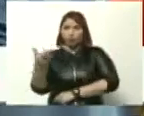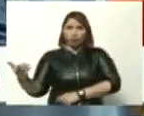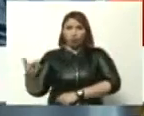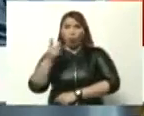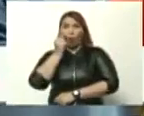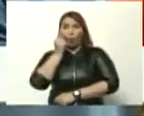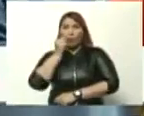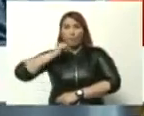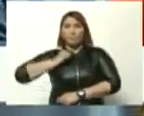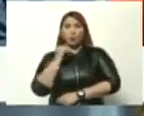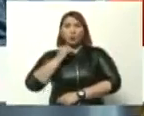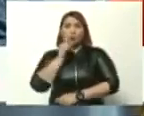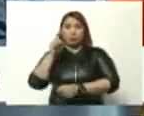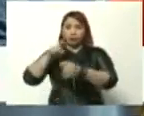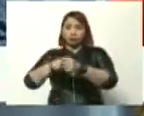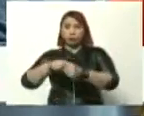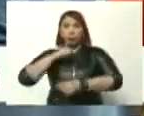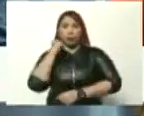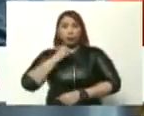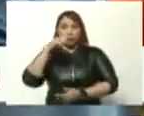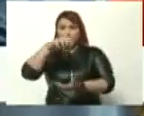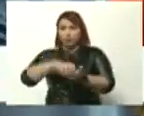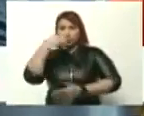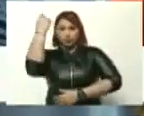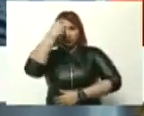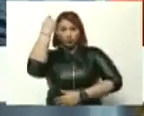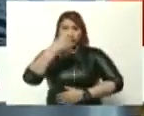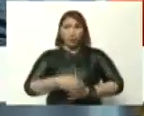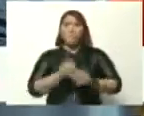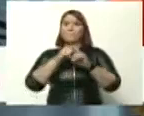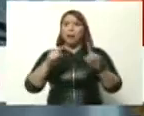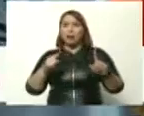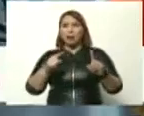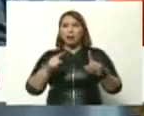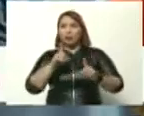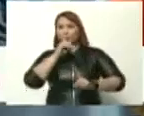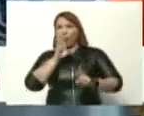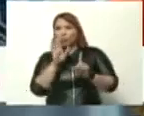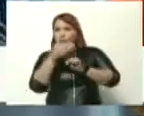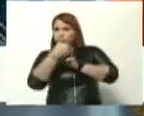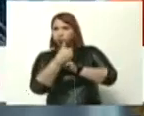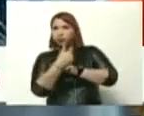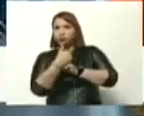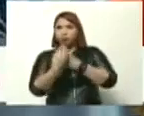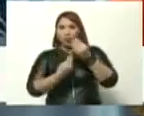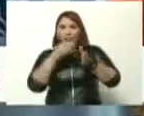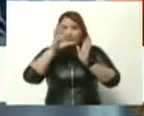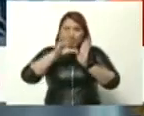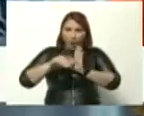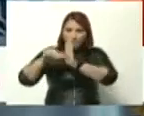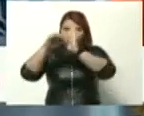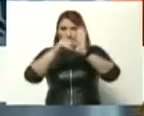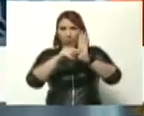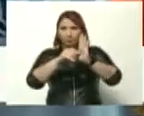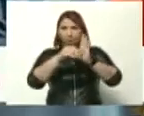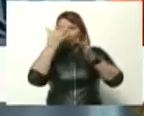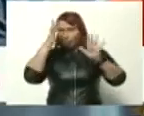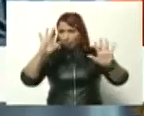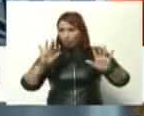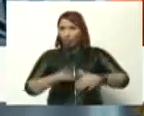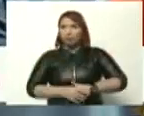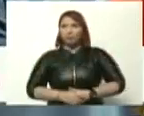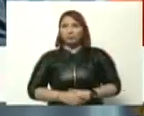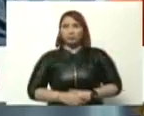policiales adscritos a la Policía Regional de Apure para, de seguro, cometer este hecho.